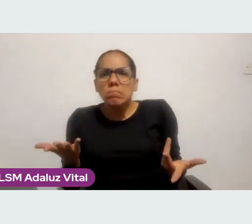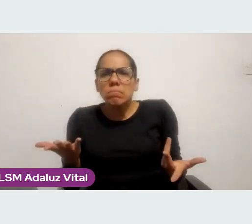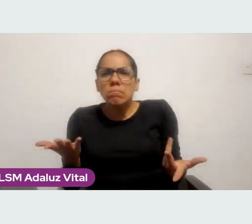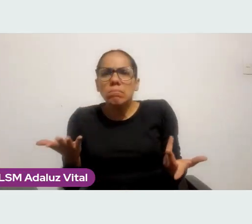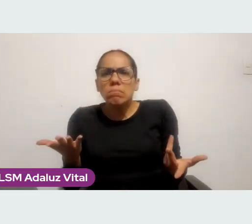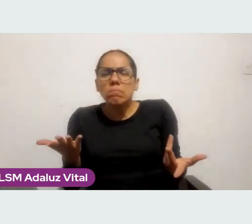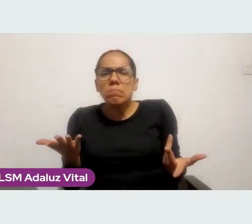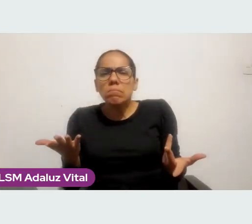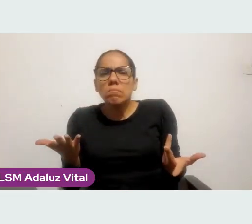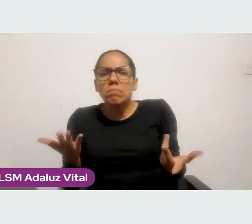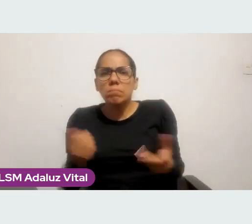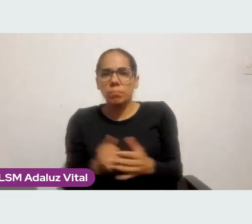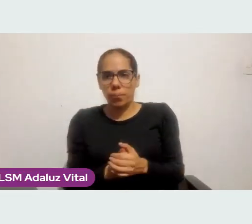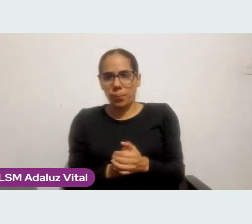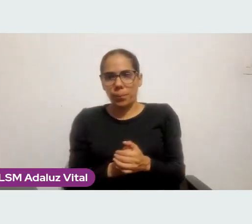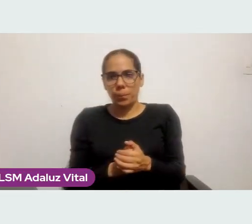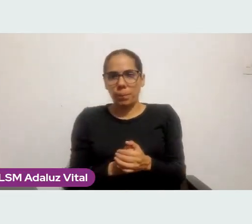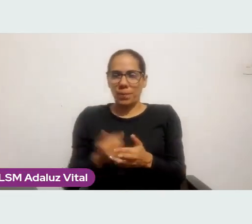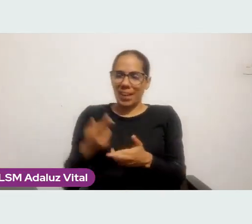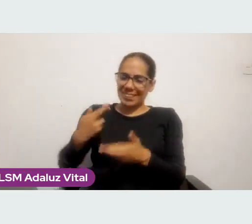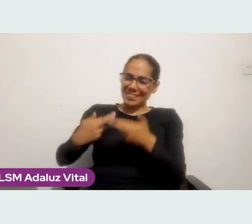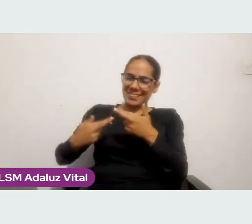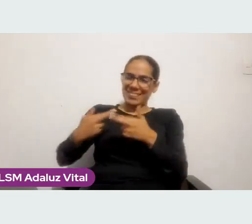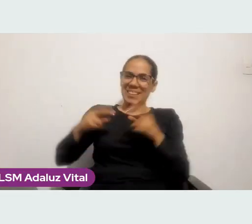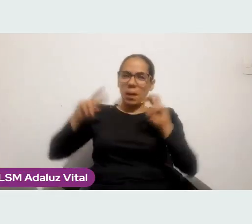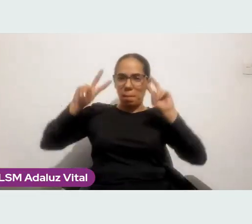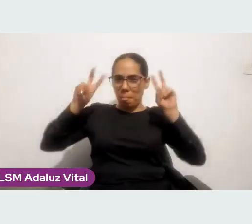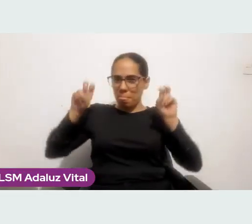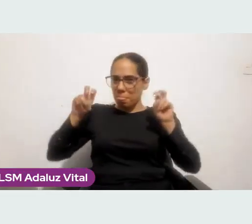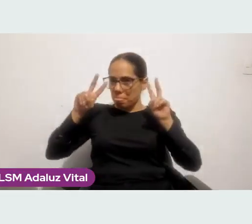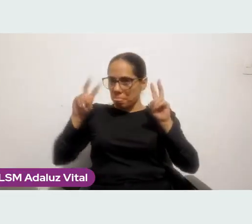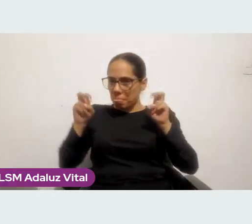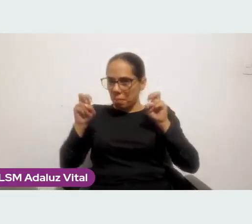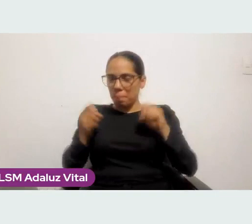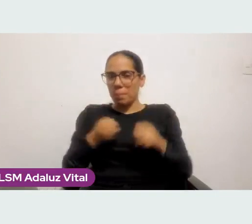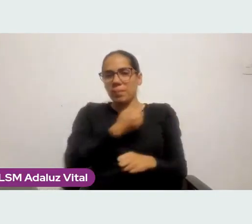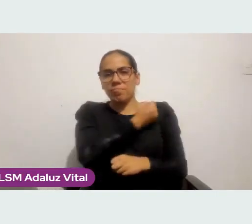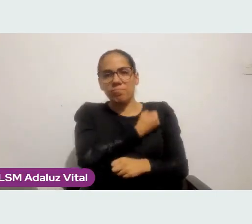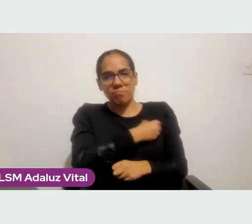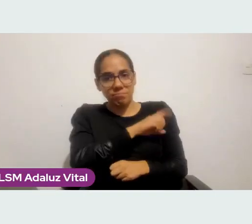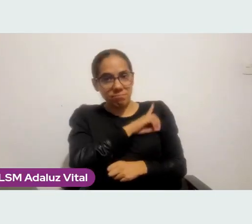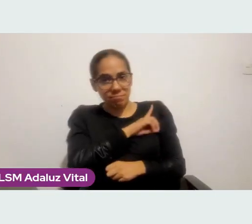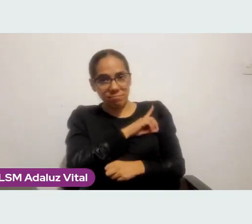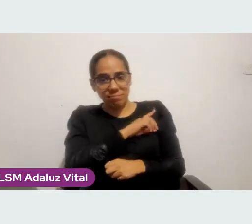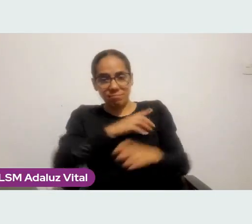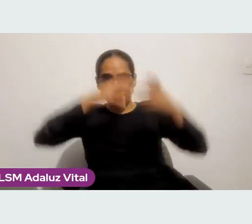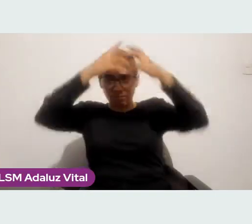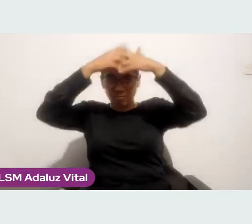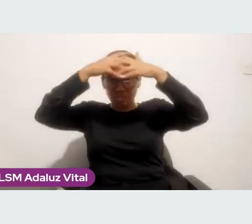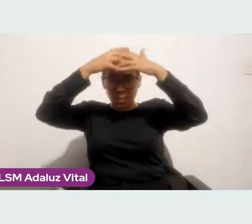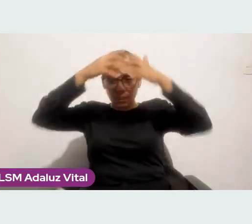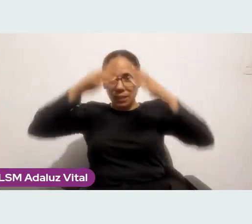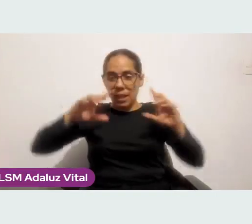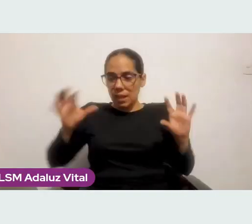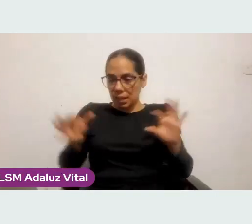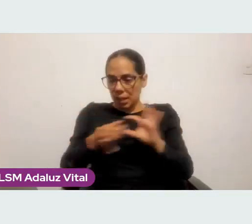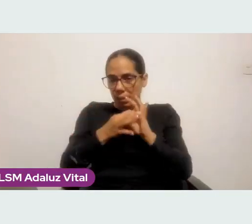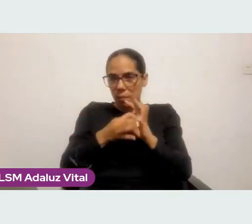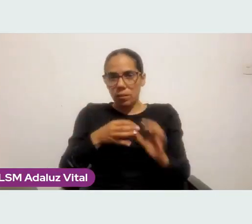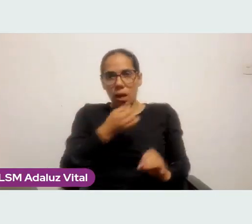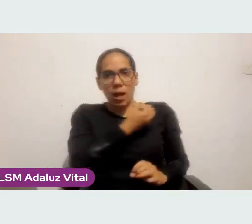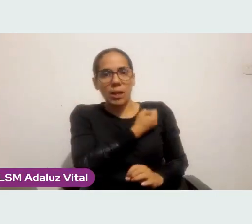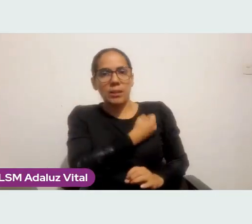mental y propiamente a la parte de la salud emocional. Cuando hablamos,